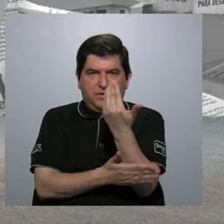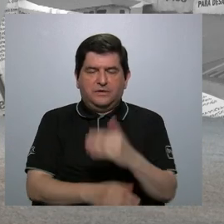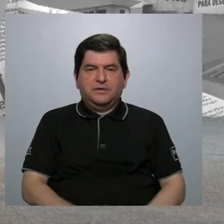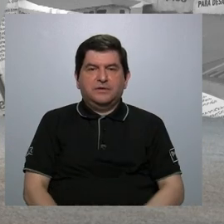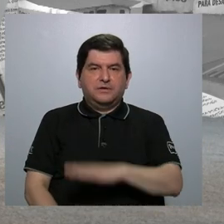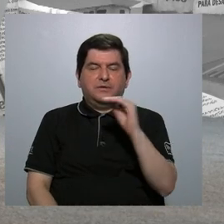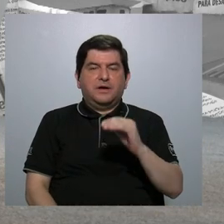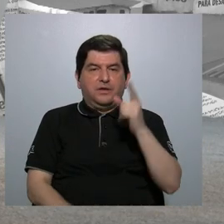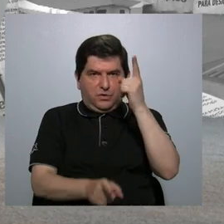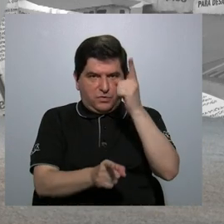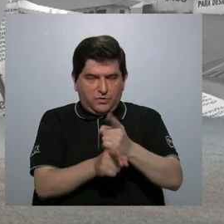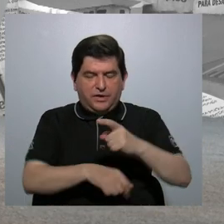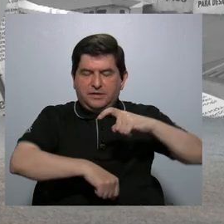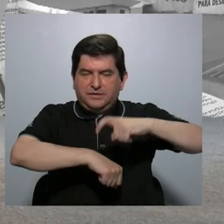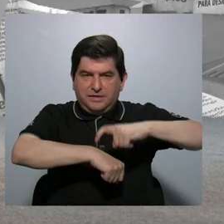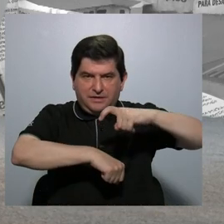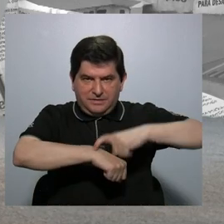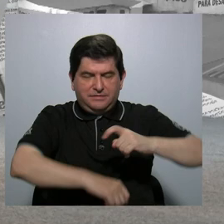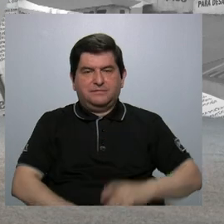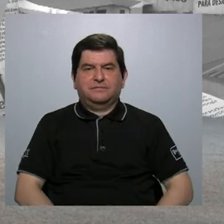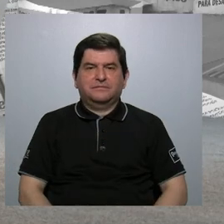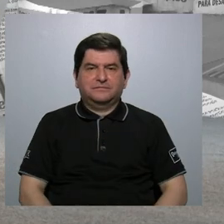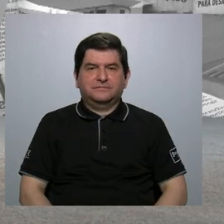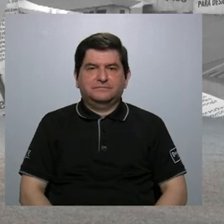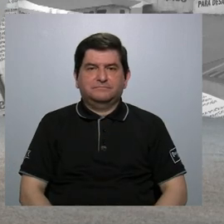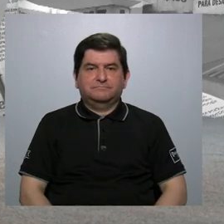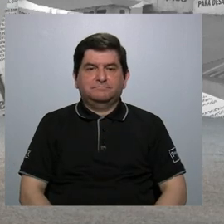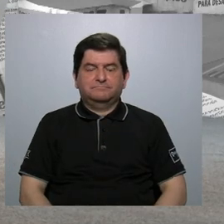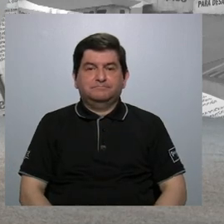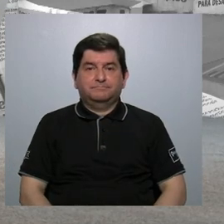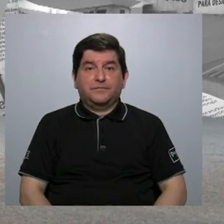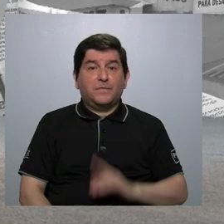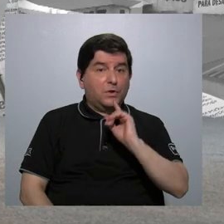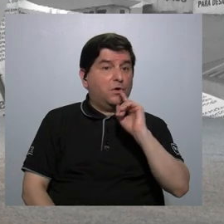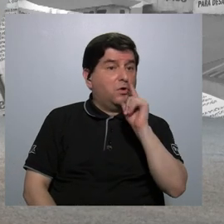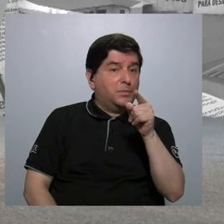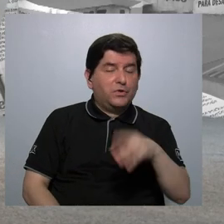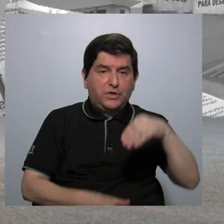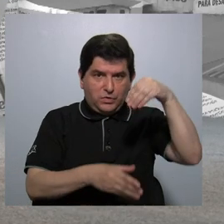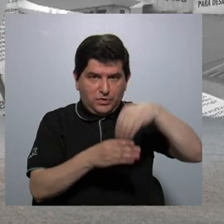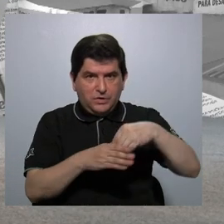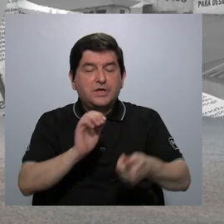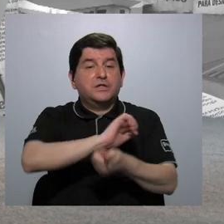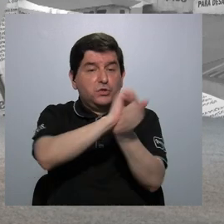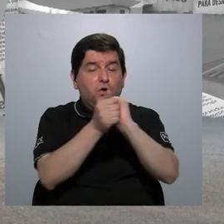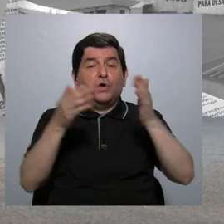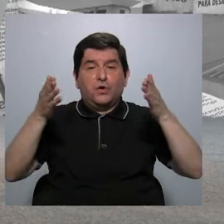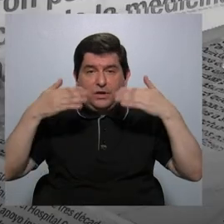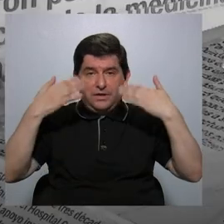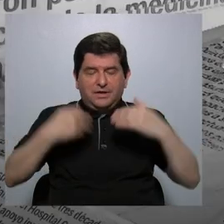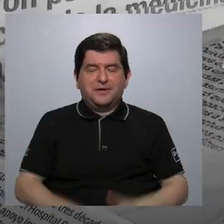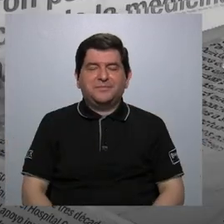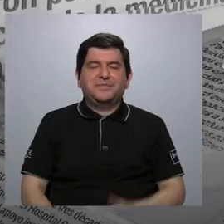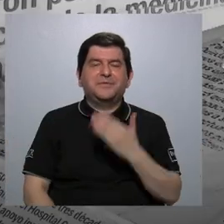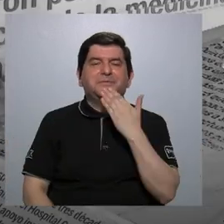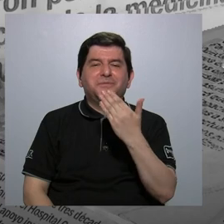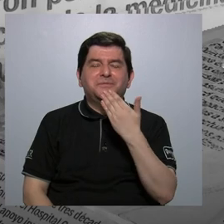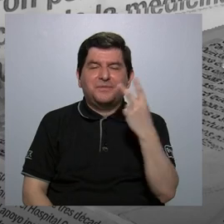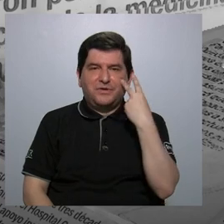y adecuadas a la época, incluyendo, como decía usted, el cambio climático.